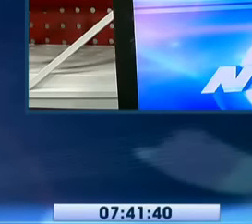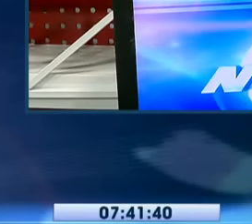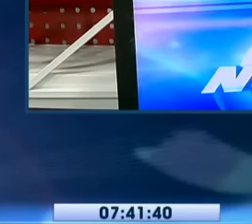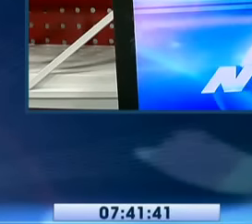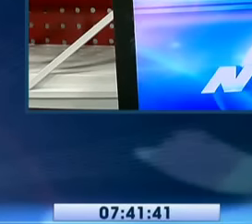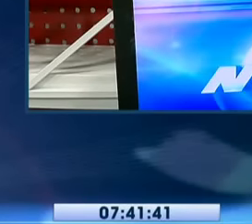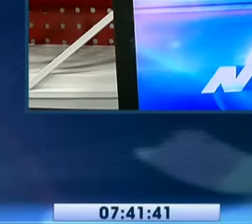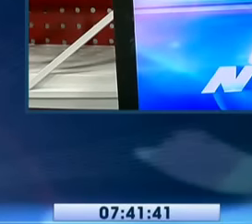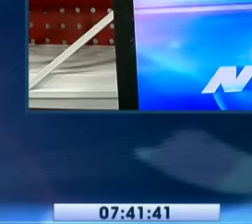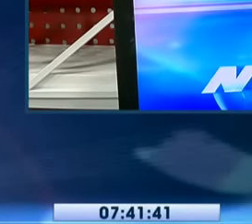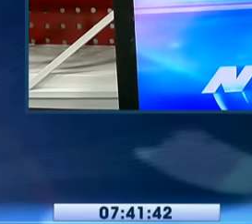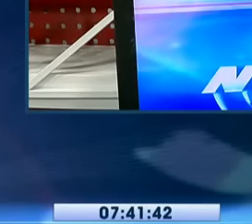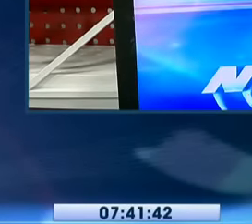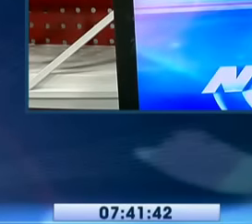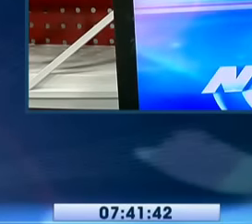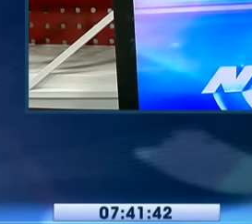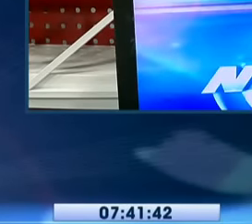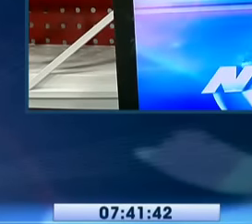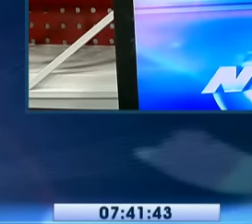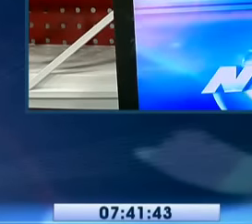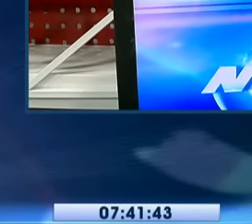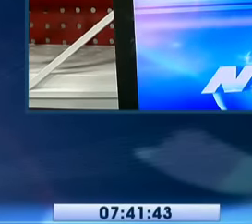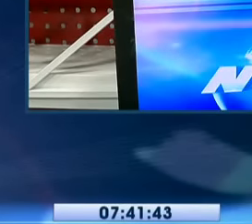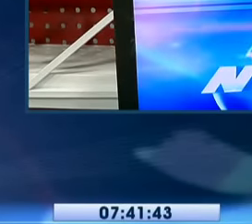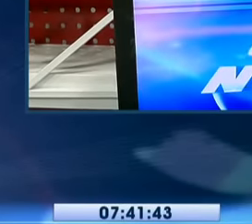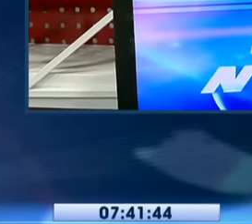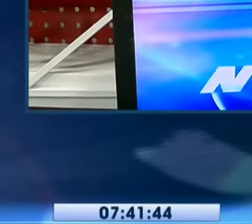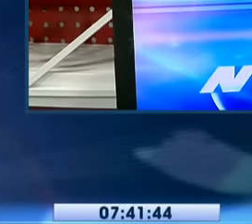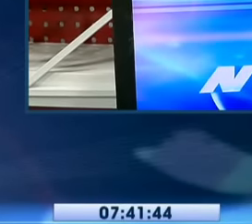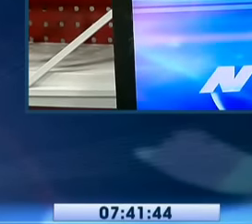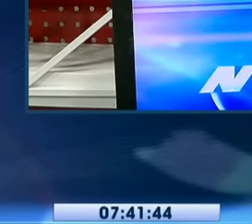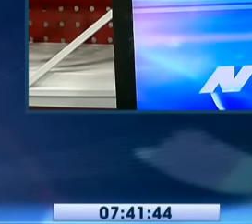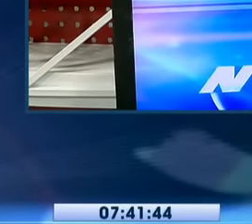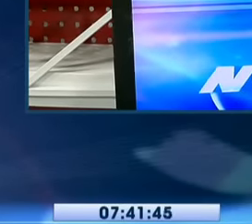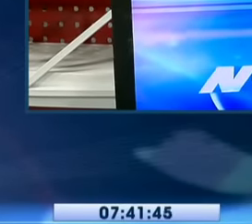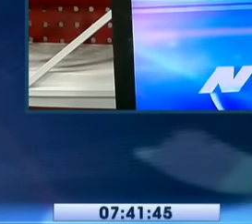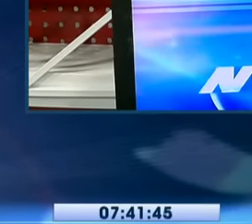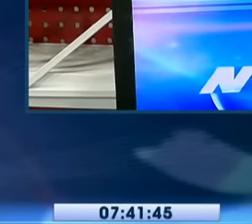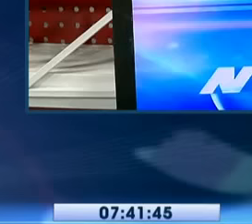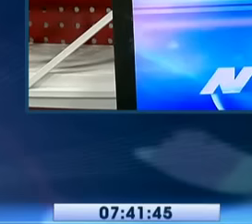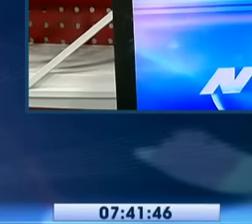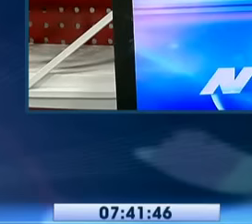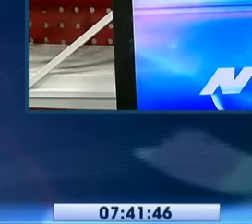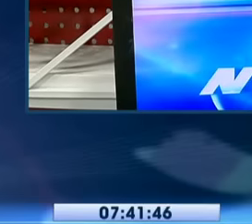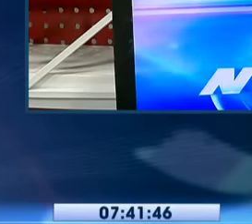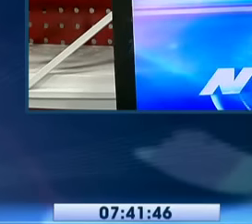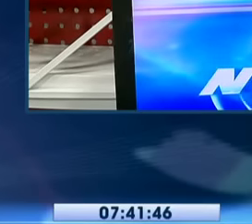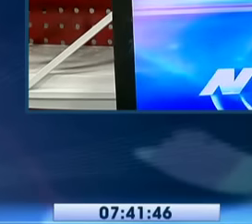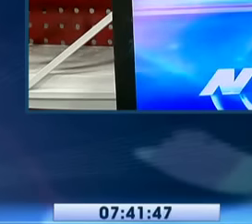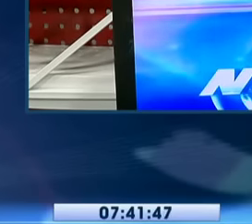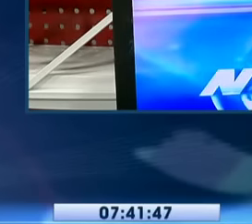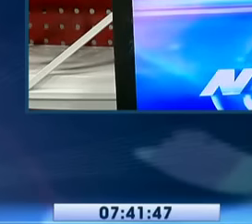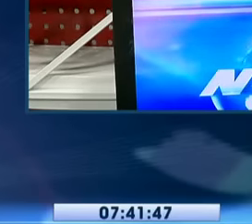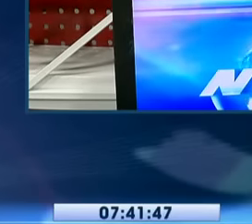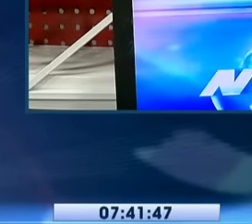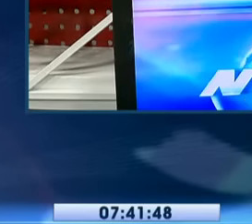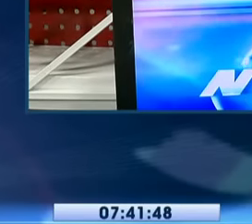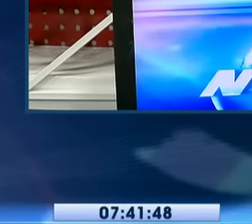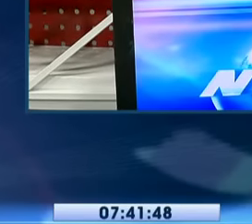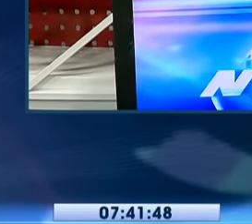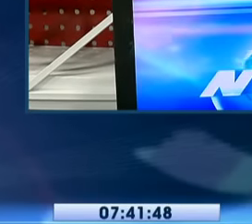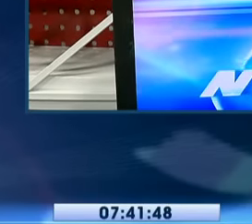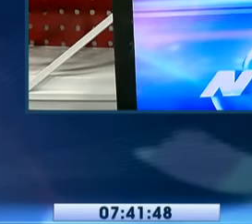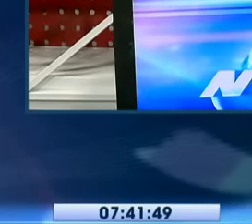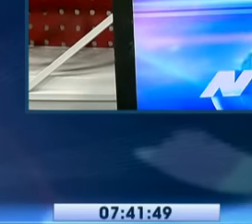Enrique, te escuchamos. Buenos días. Buenos días, Enrique. Hola, ¿qué tal? Buenos días. Hola, Hugo, Luis, amigos televidentes. Sí, estamos acá en el sector de la